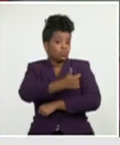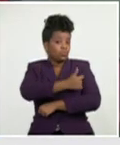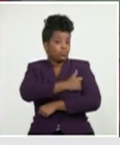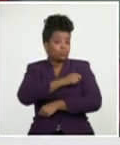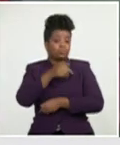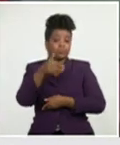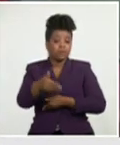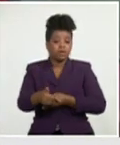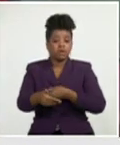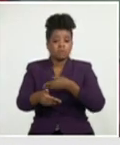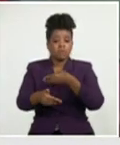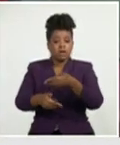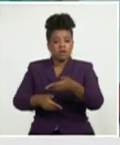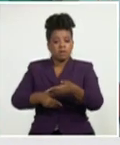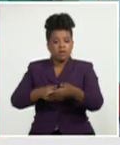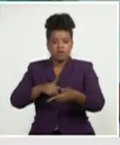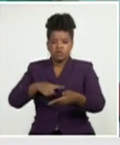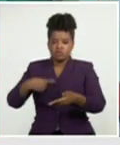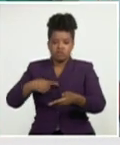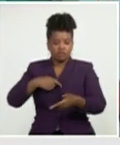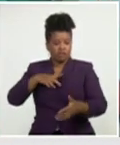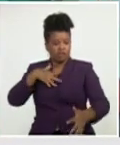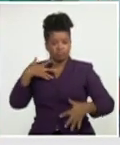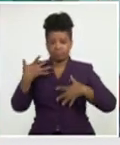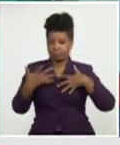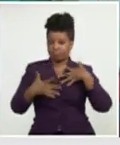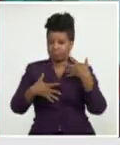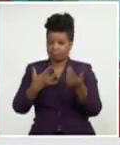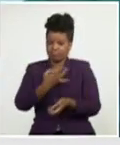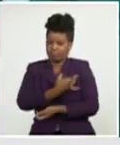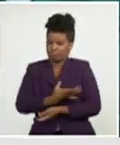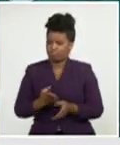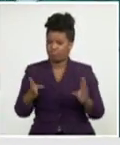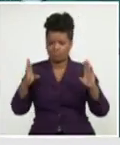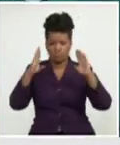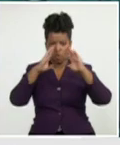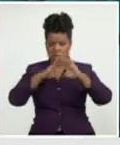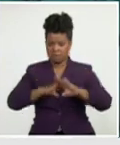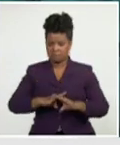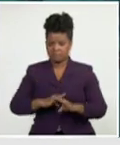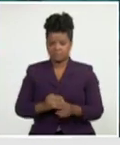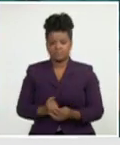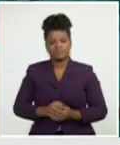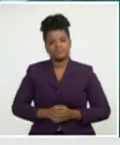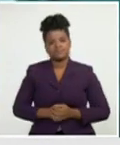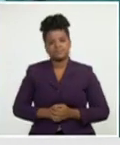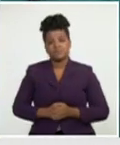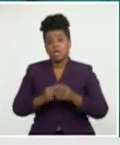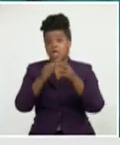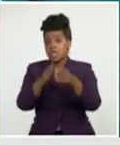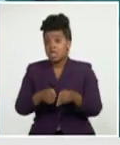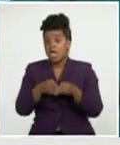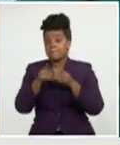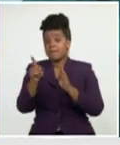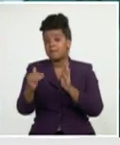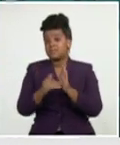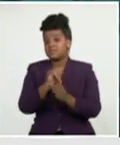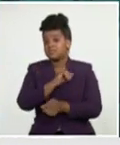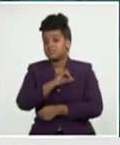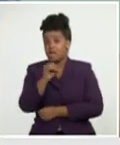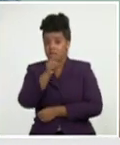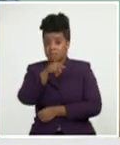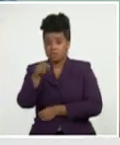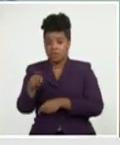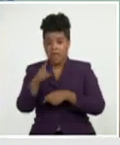el orgullo, sin ningún tipo de dolor y mucho menos con temor a que pueda ocurrir algo. En Granma, cerca de 1.600 sujetos entre 19 y